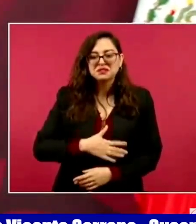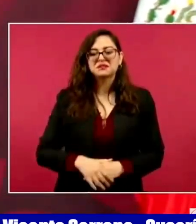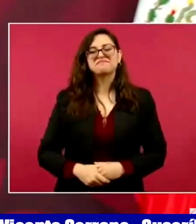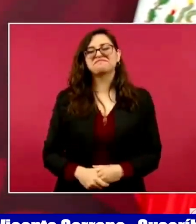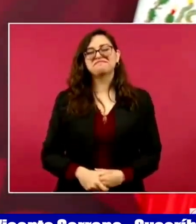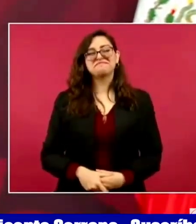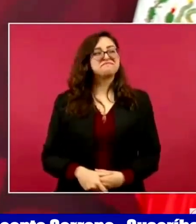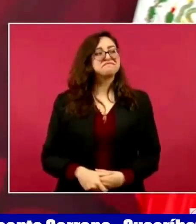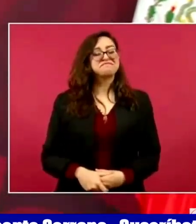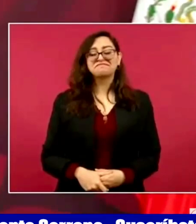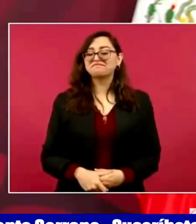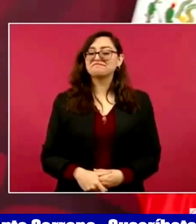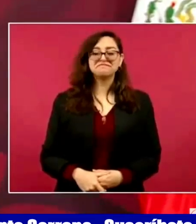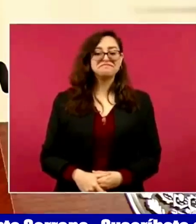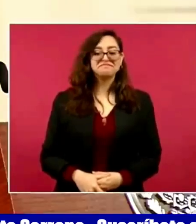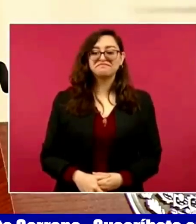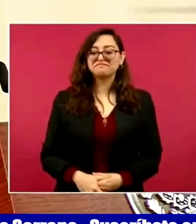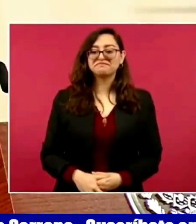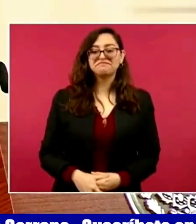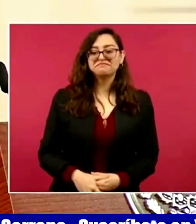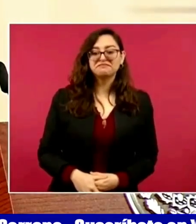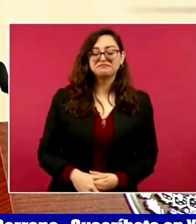protege o se usa